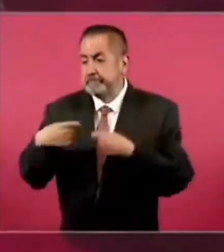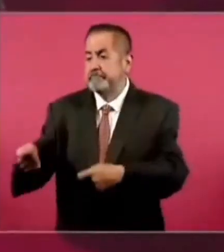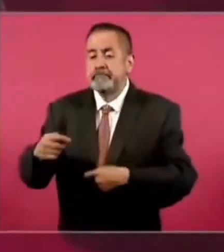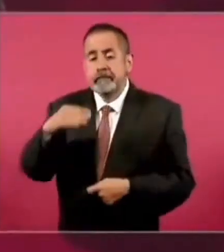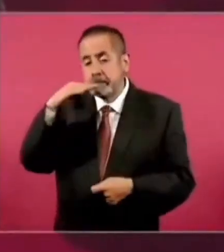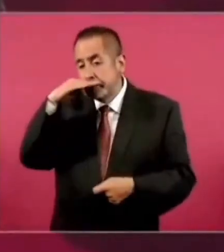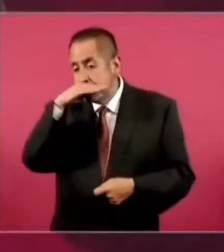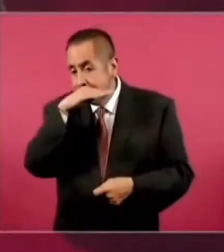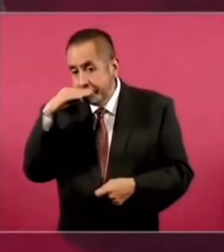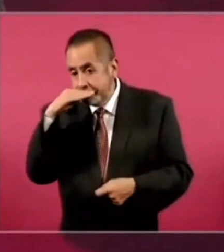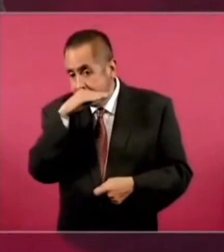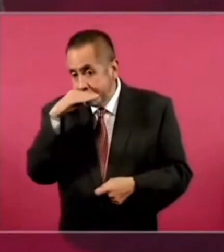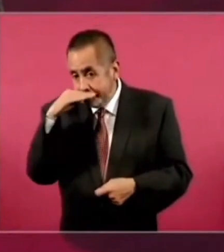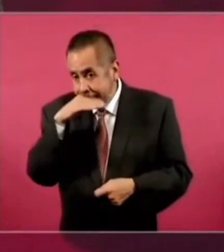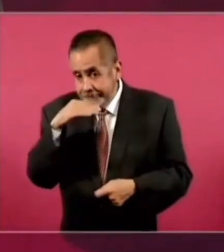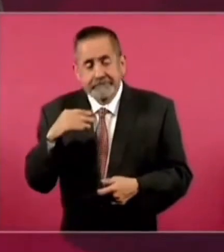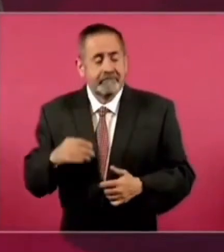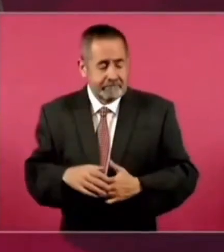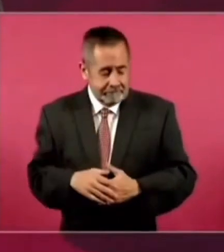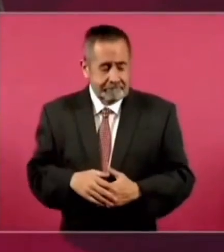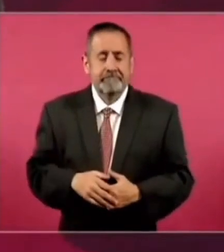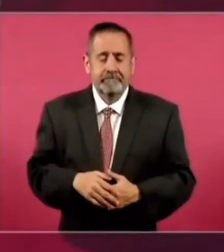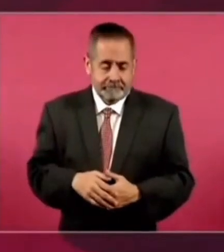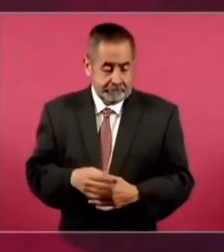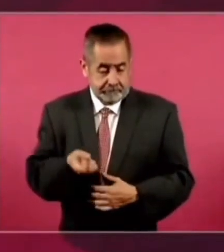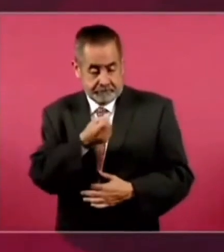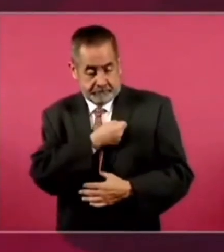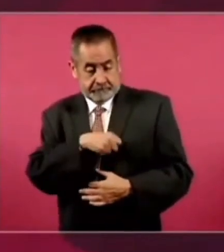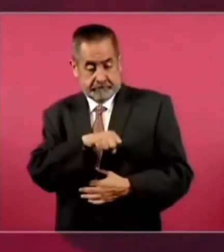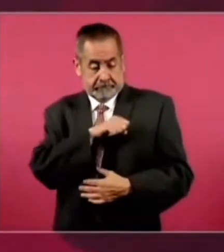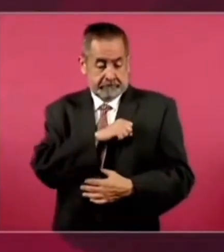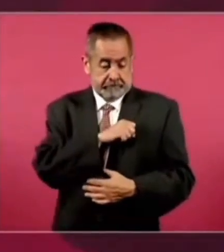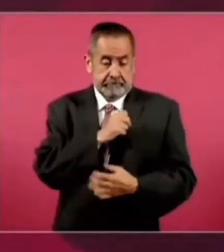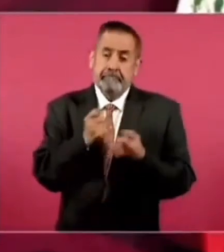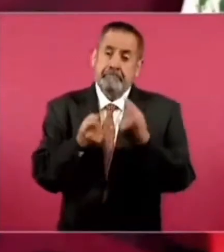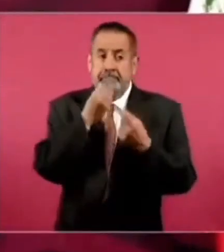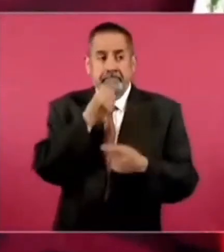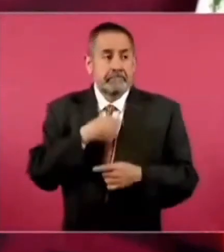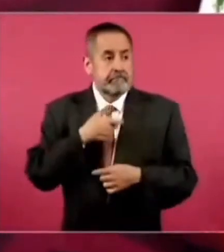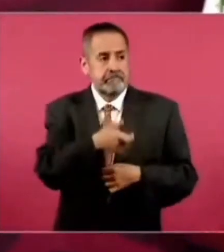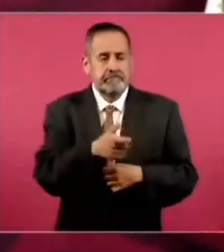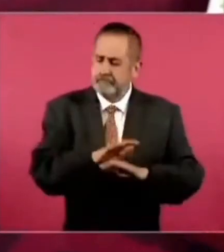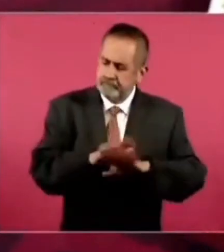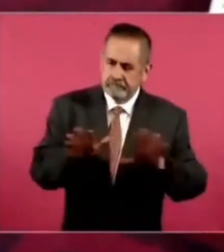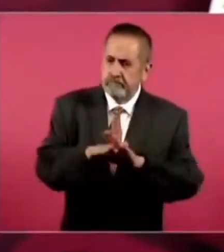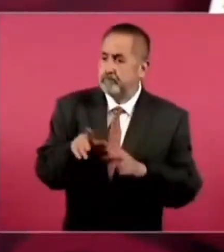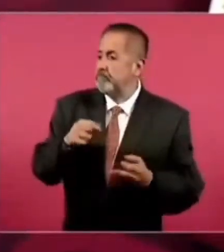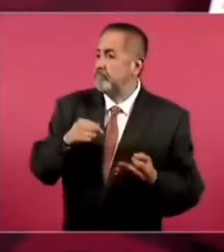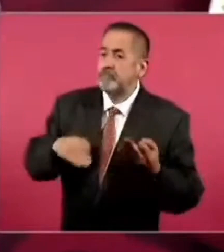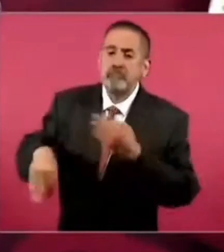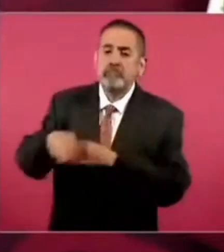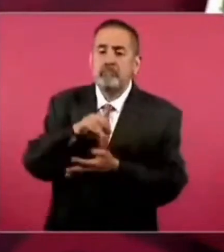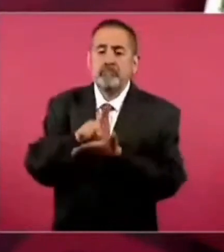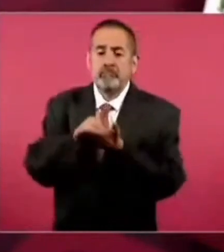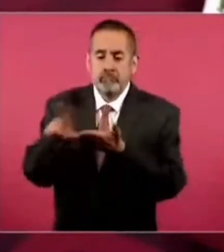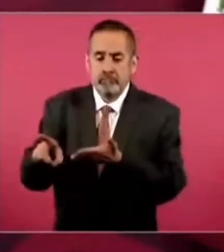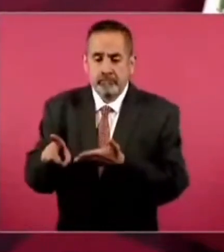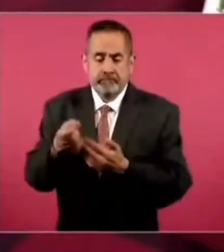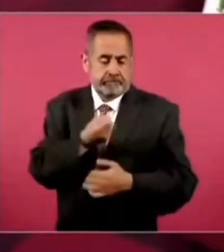gratuito, porque la salud no es un privilegio, es un derecho de nuestro pueblo, igual que la